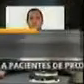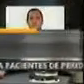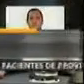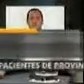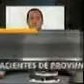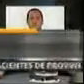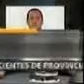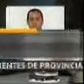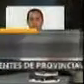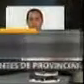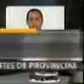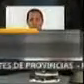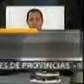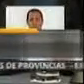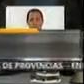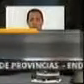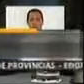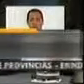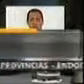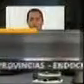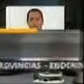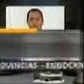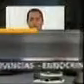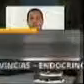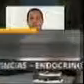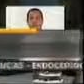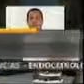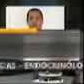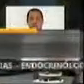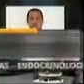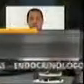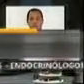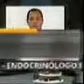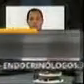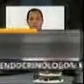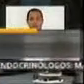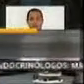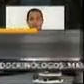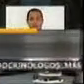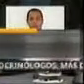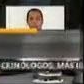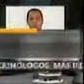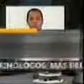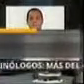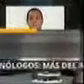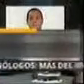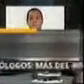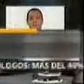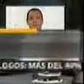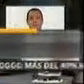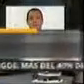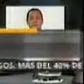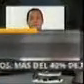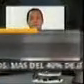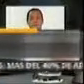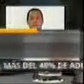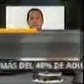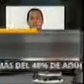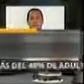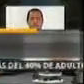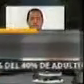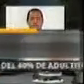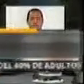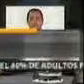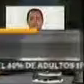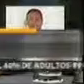Lo segundo que hay que decir es que esta fue una reunión para defender los altos